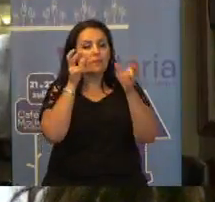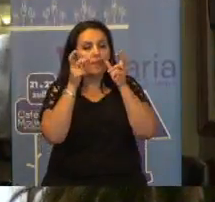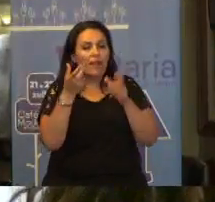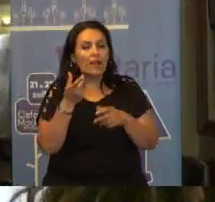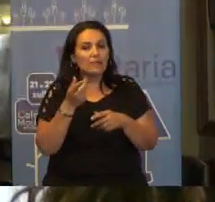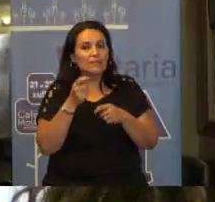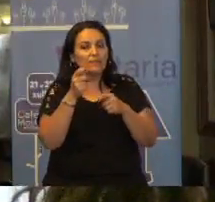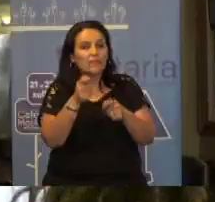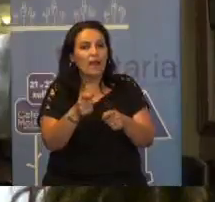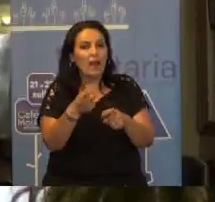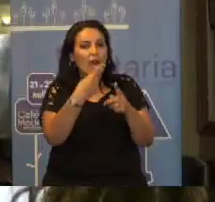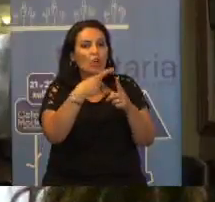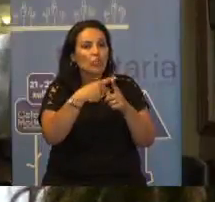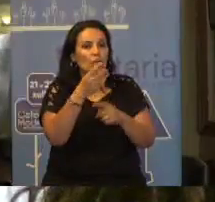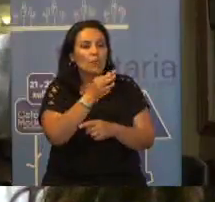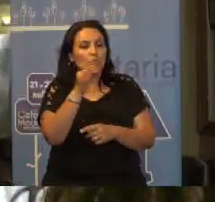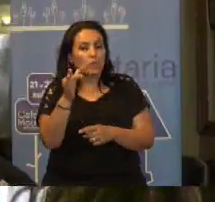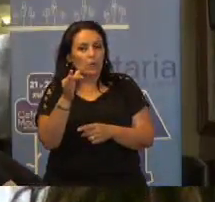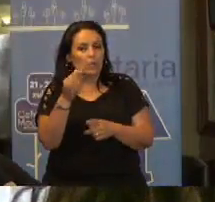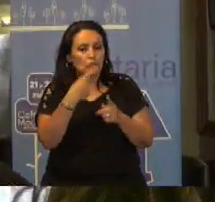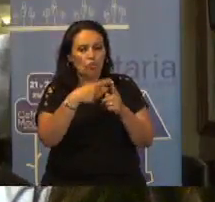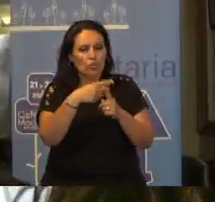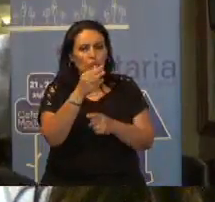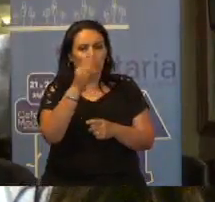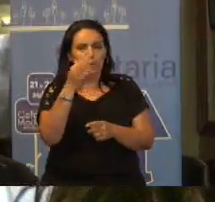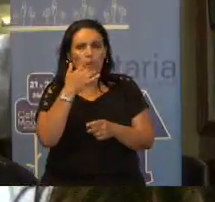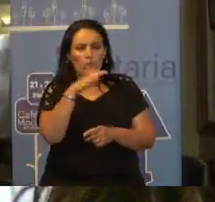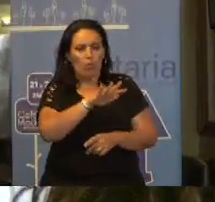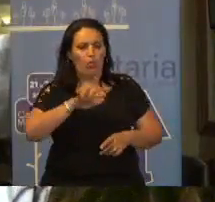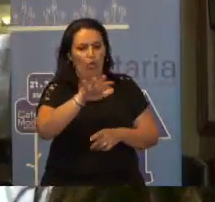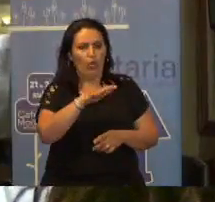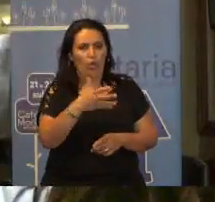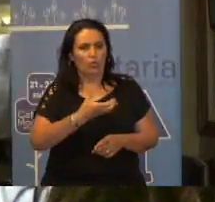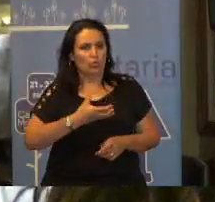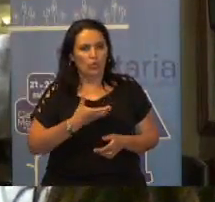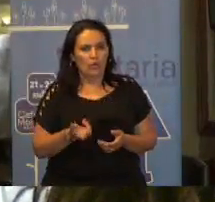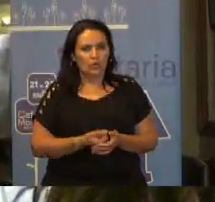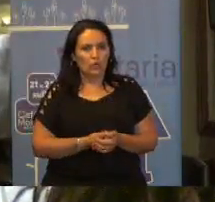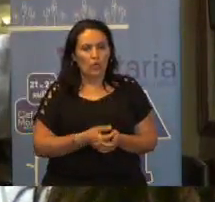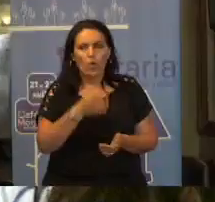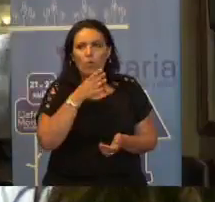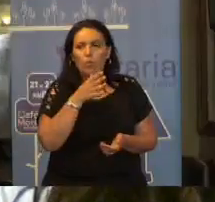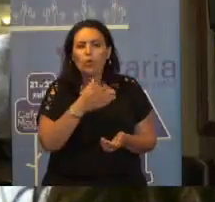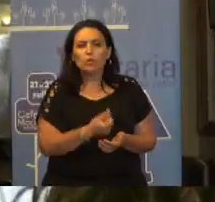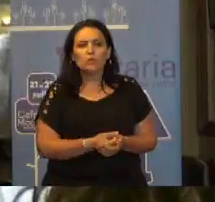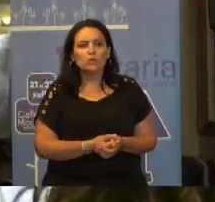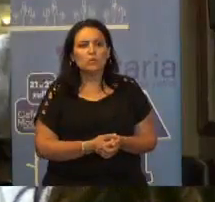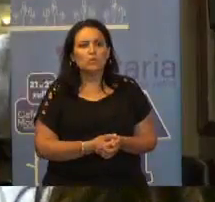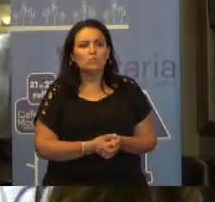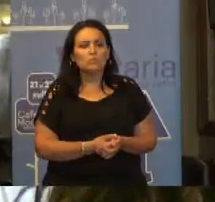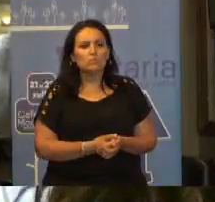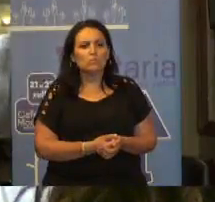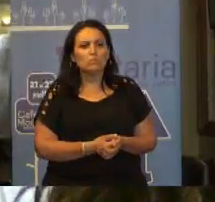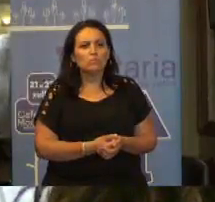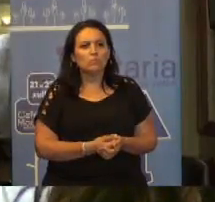bo precisamente que ten En Marea, sobre todo no plano local, pero es que eso, si algo pode